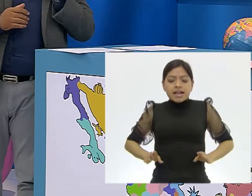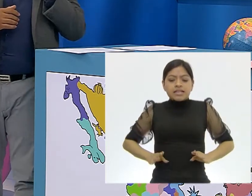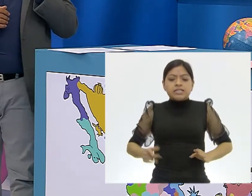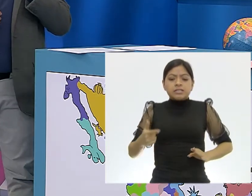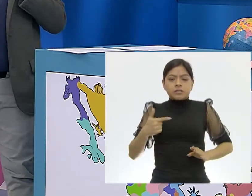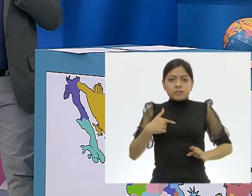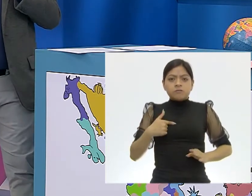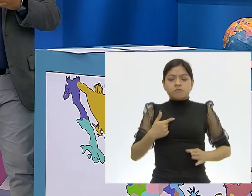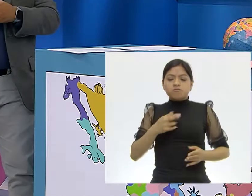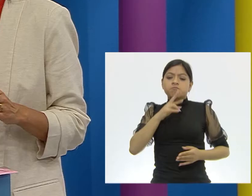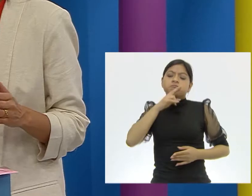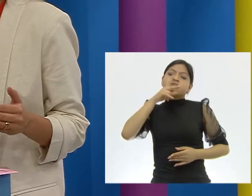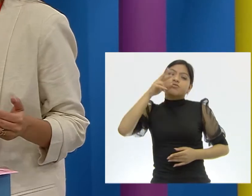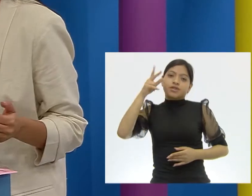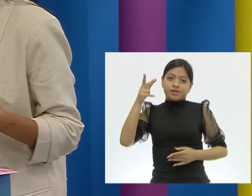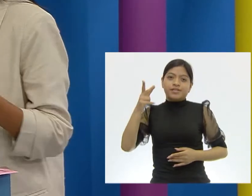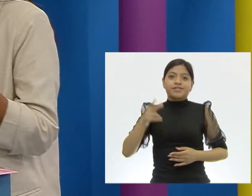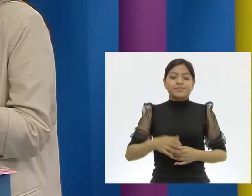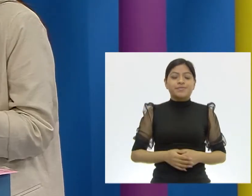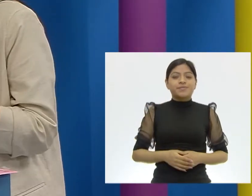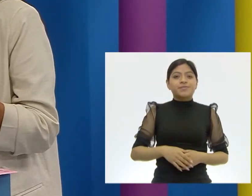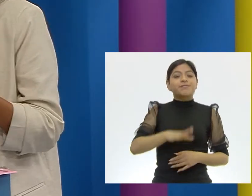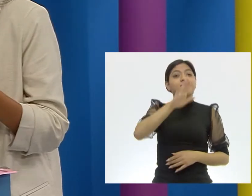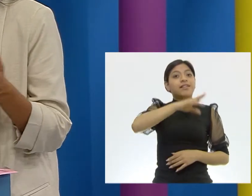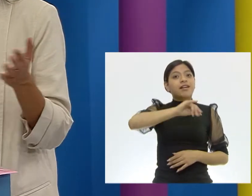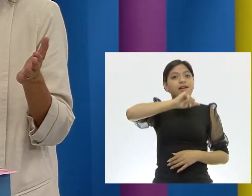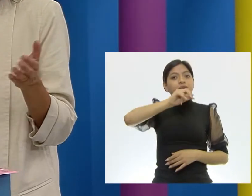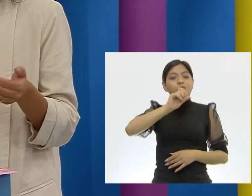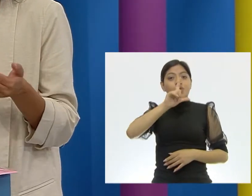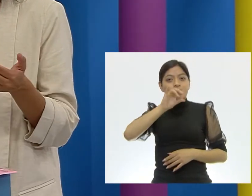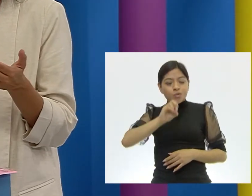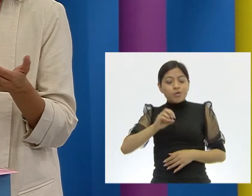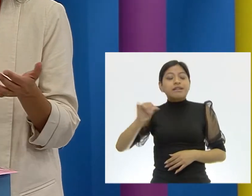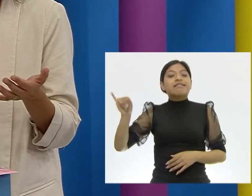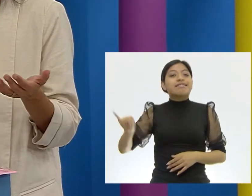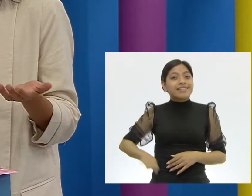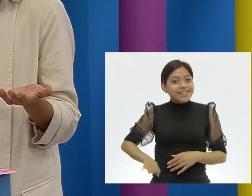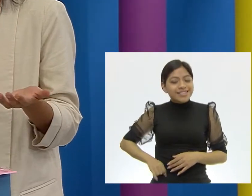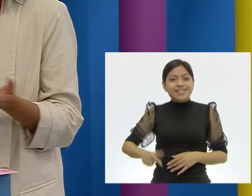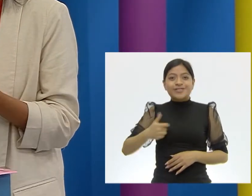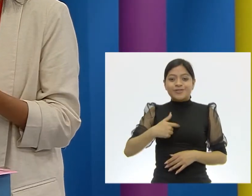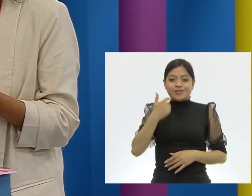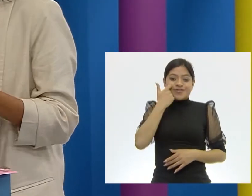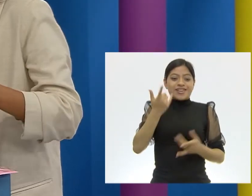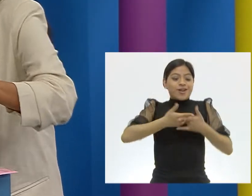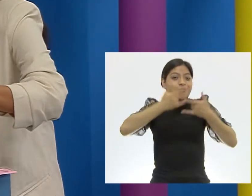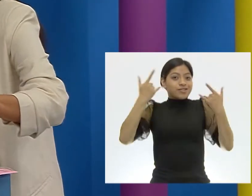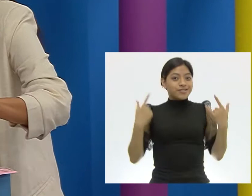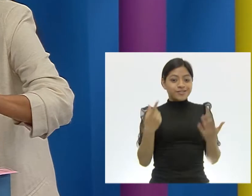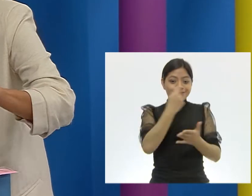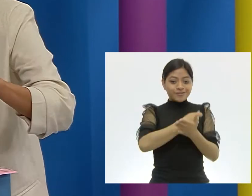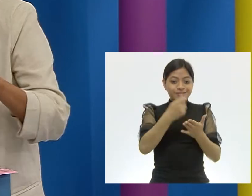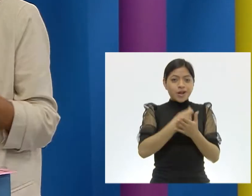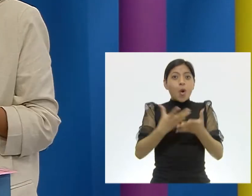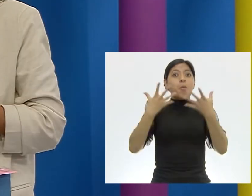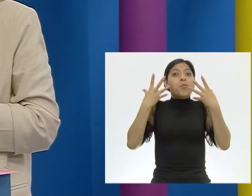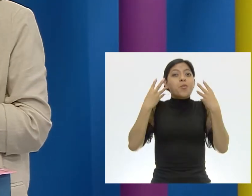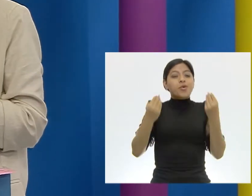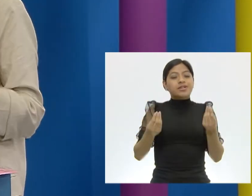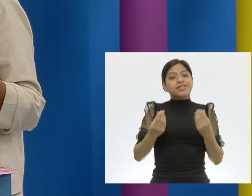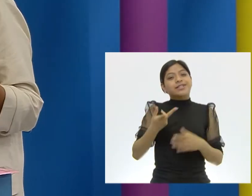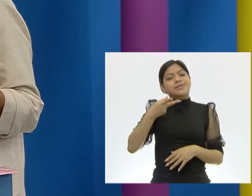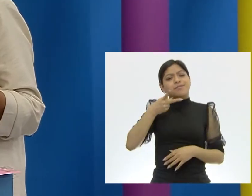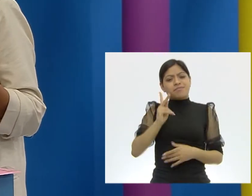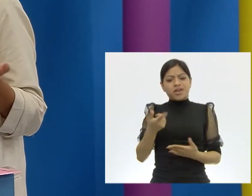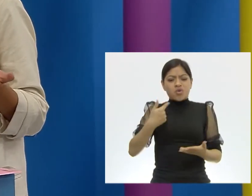¿De acuerdo? Oye, Julio, qué interesante. Fíjate que ya me dieron ganas de escribir historias y muchas. Pero,